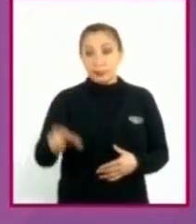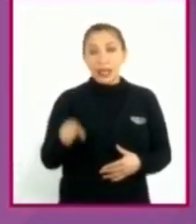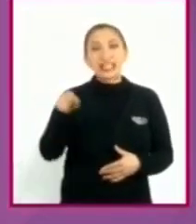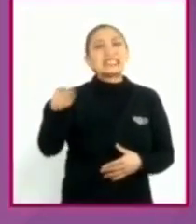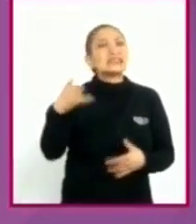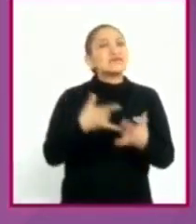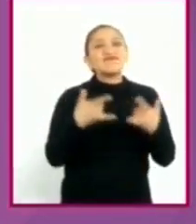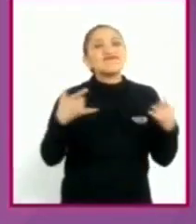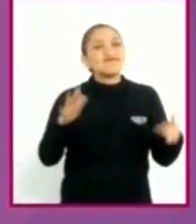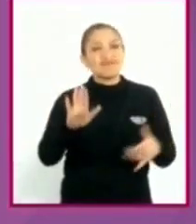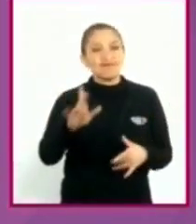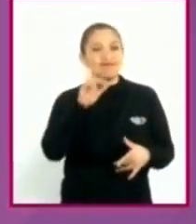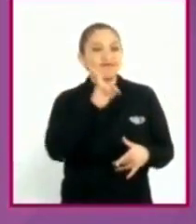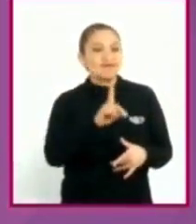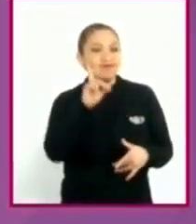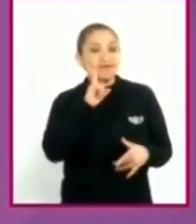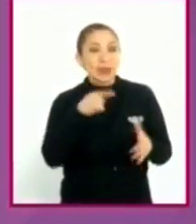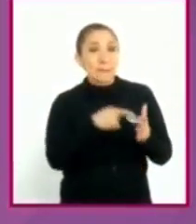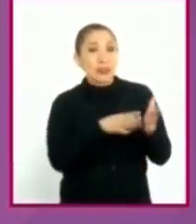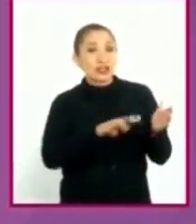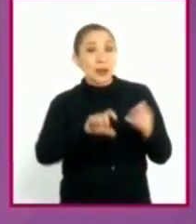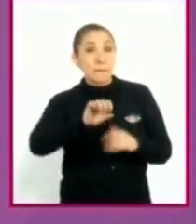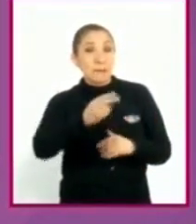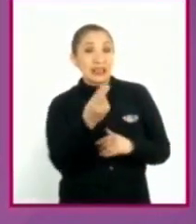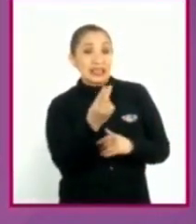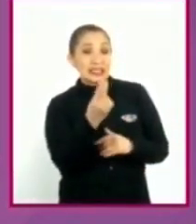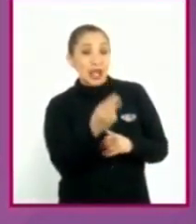de Rosario Castellanos,